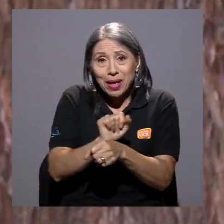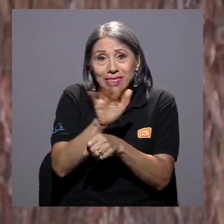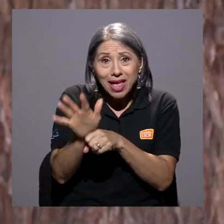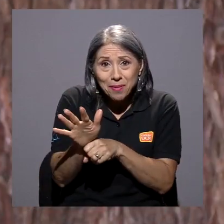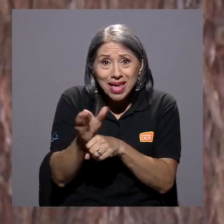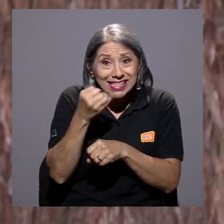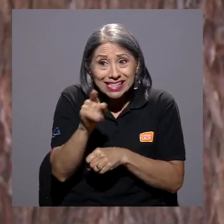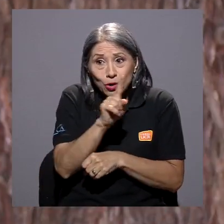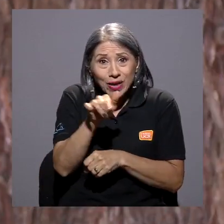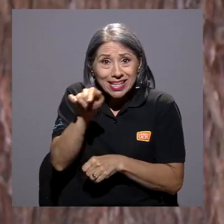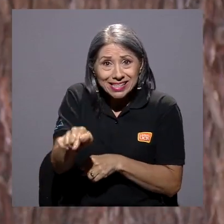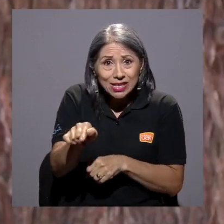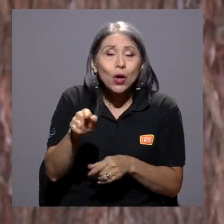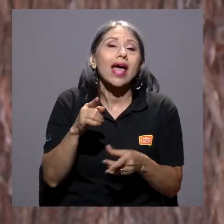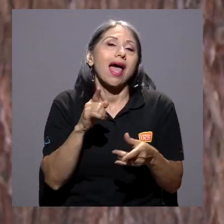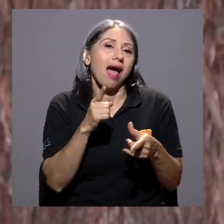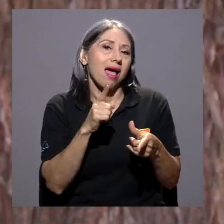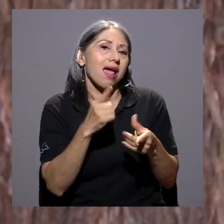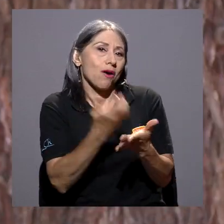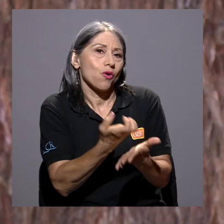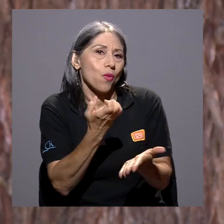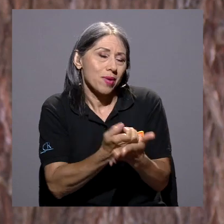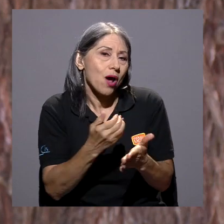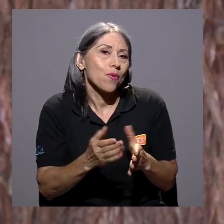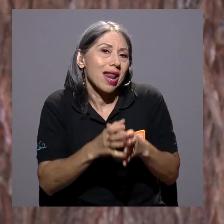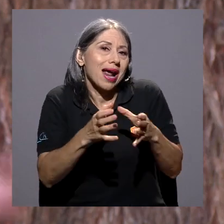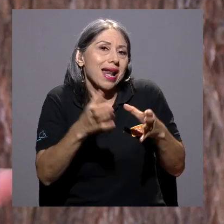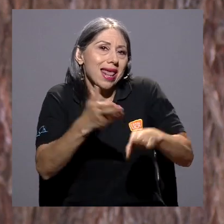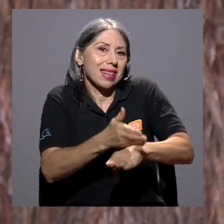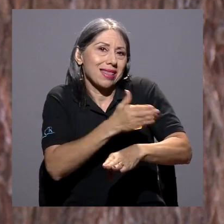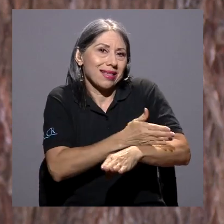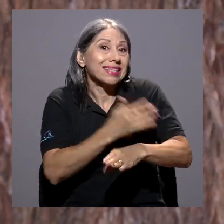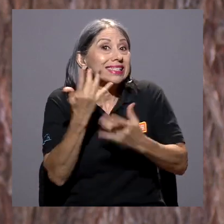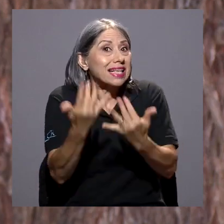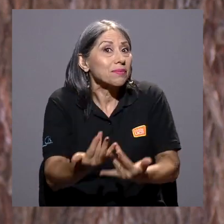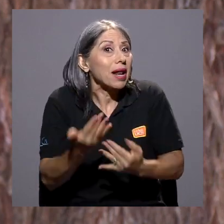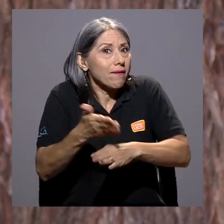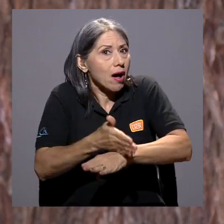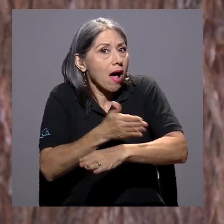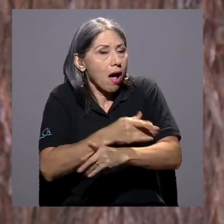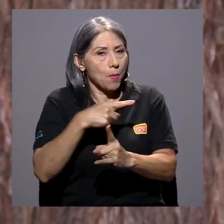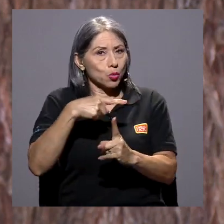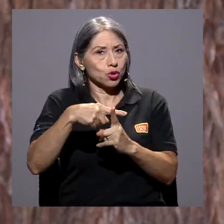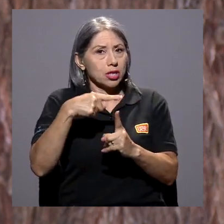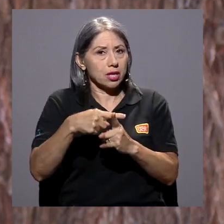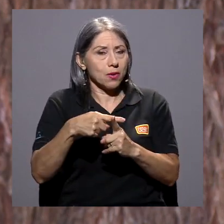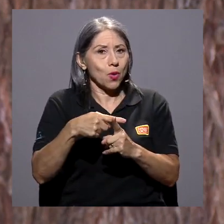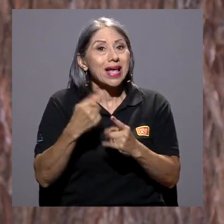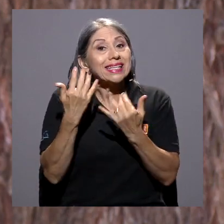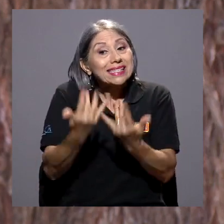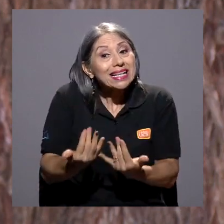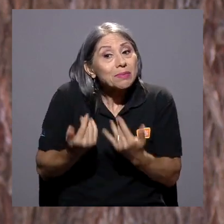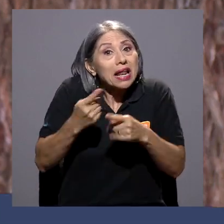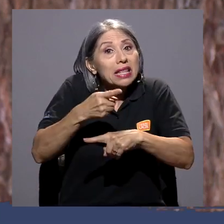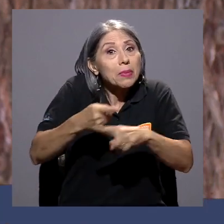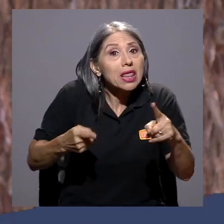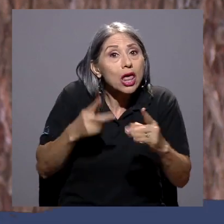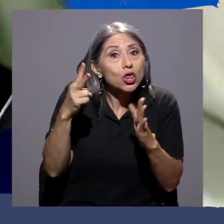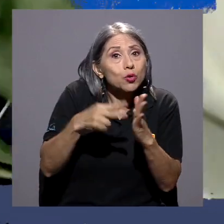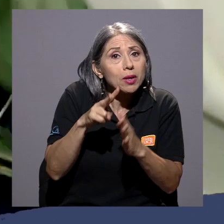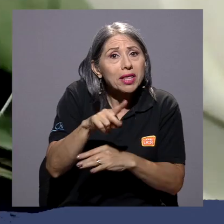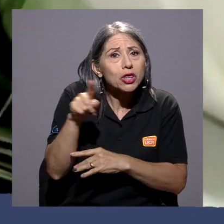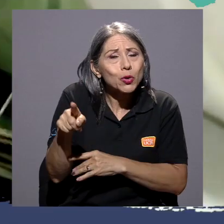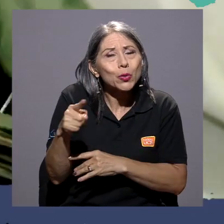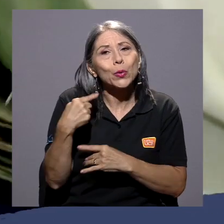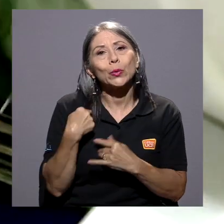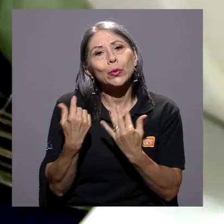la economía fuera creciendo un poco más. O sea, el crecimiento se esperaba que fuera positivo. Entonces se esperaría que para mediados del 2021 uno espera, o